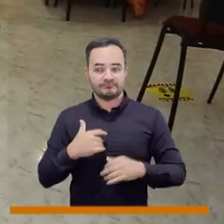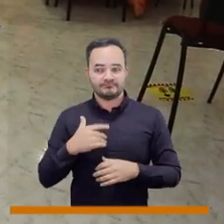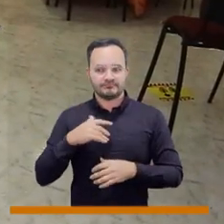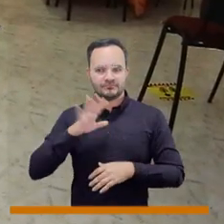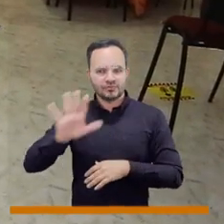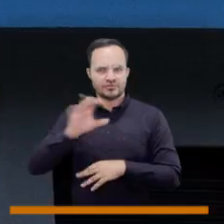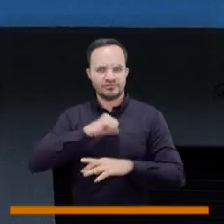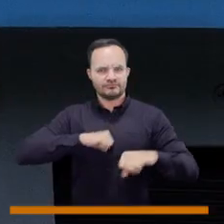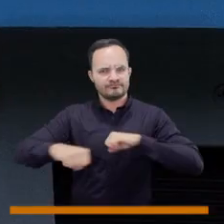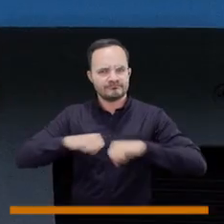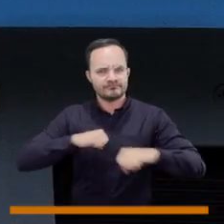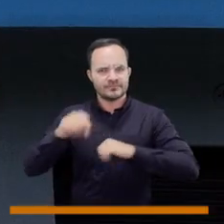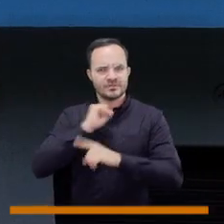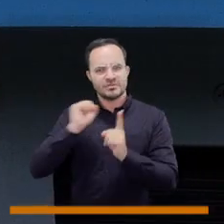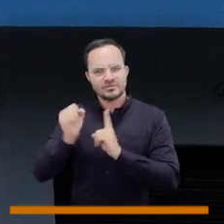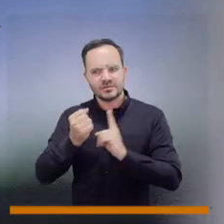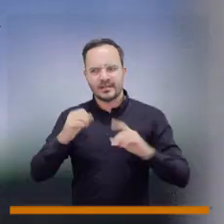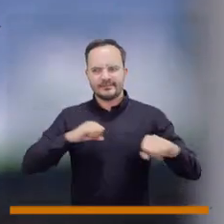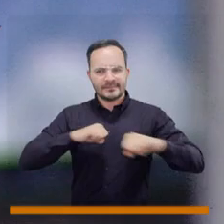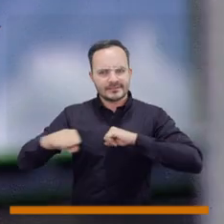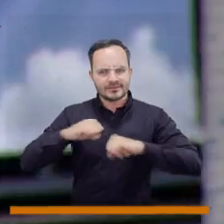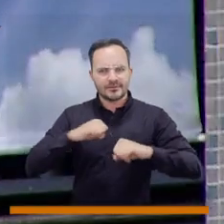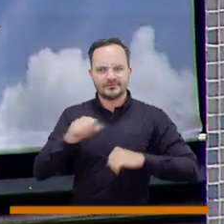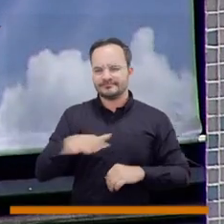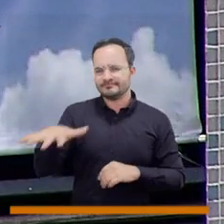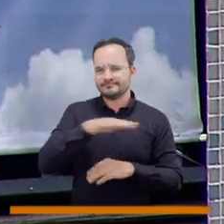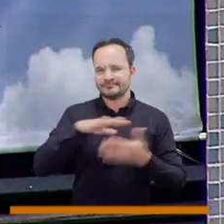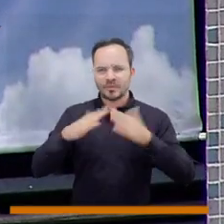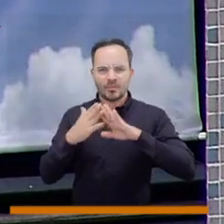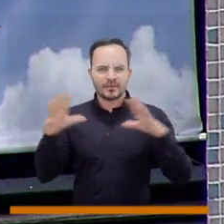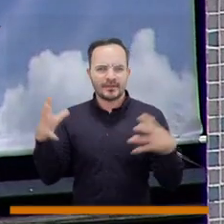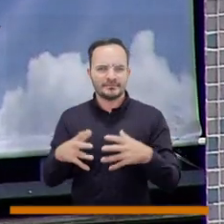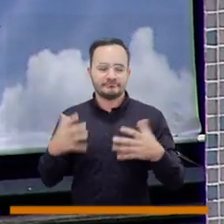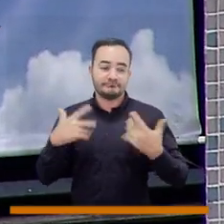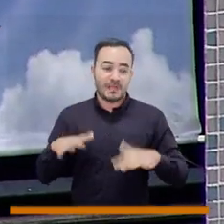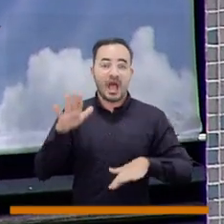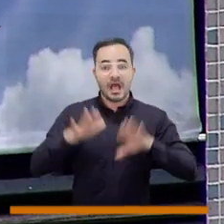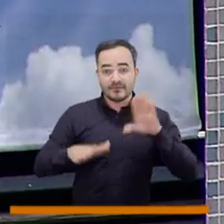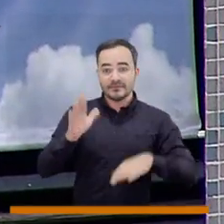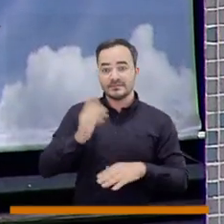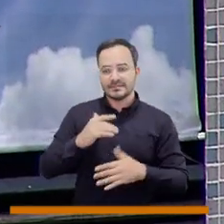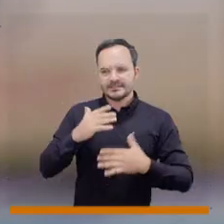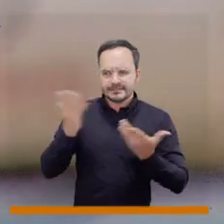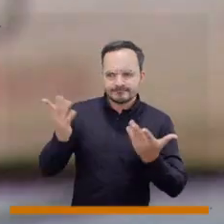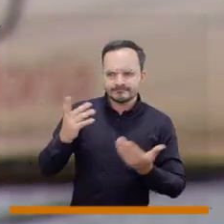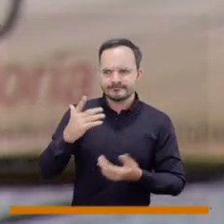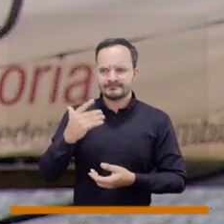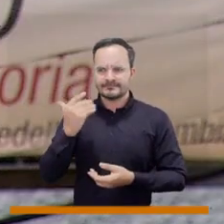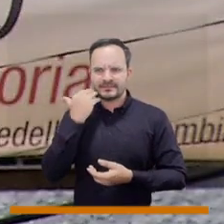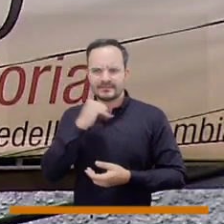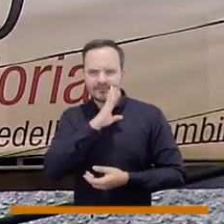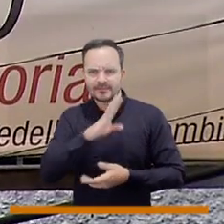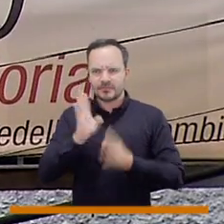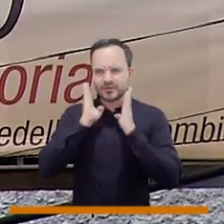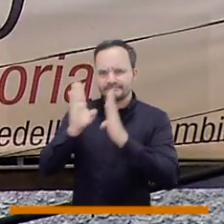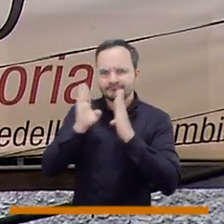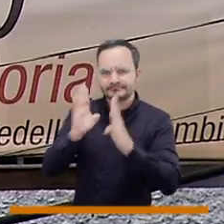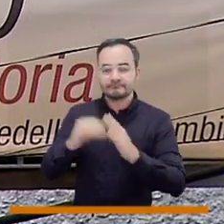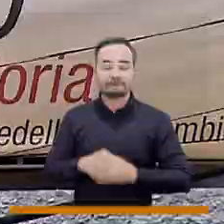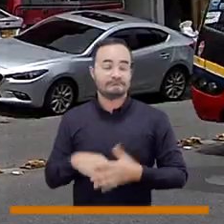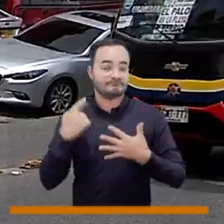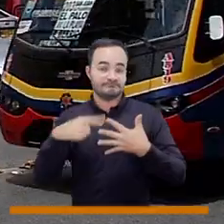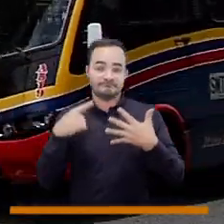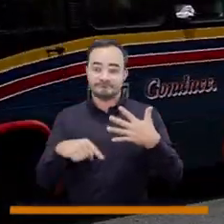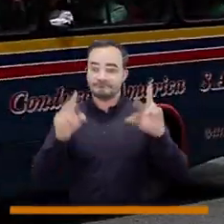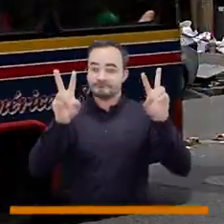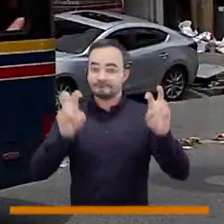social, una labor comunitaria, una labor tanto hospitalaria, bueno, en